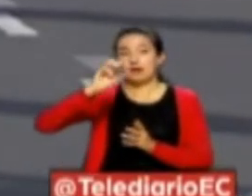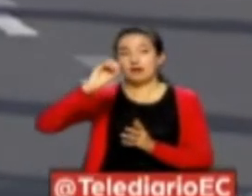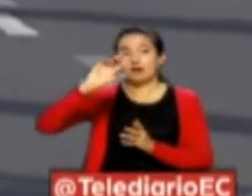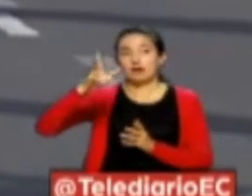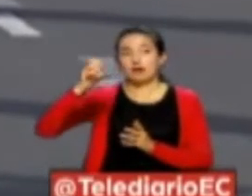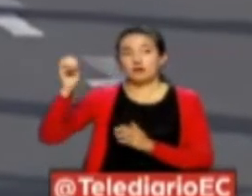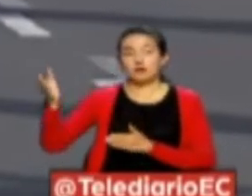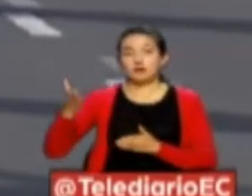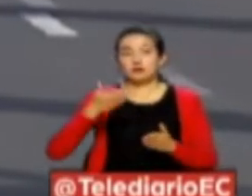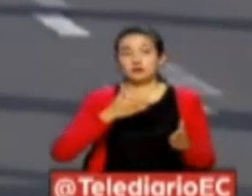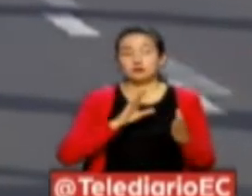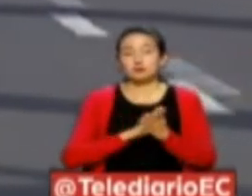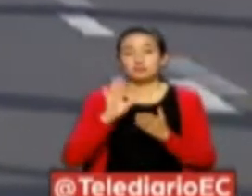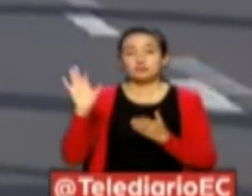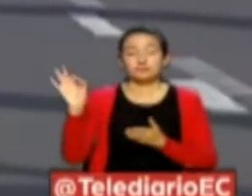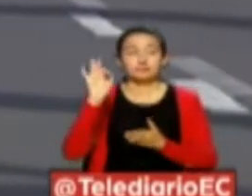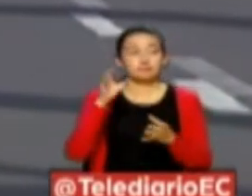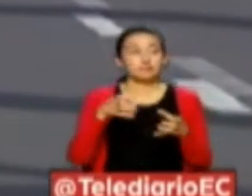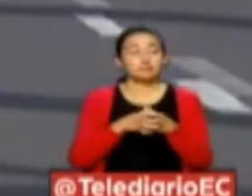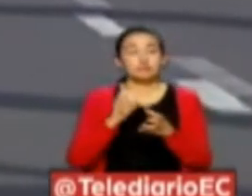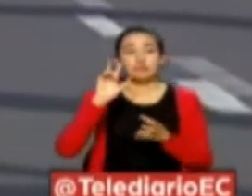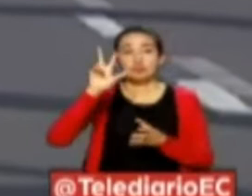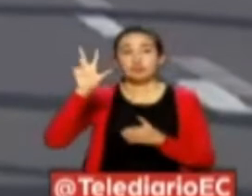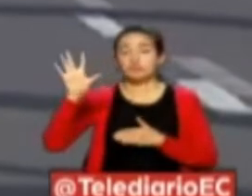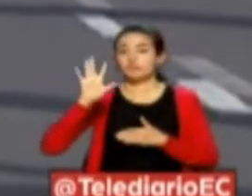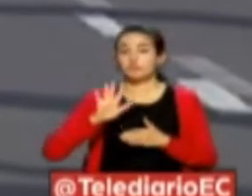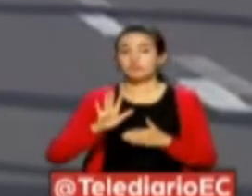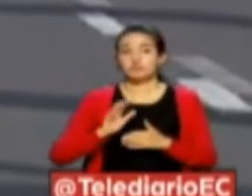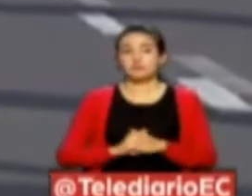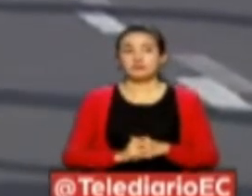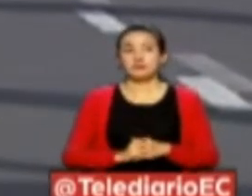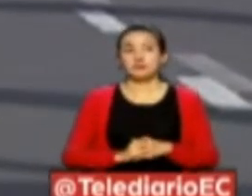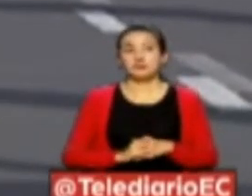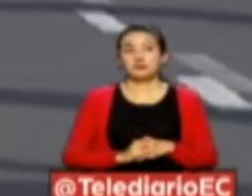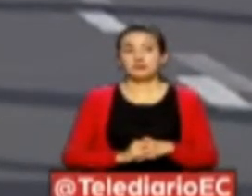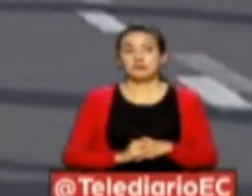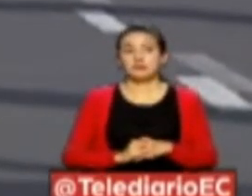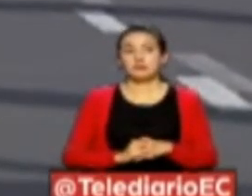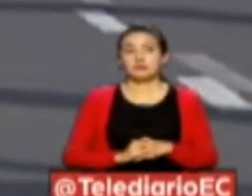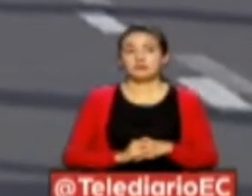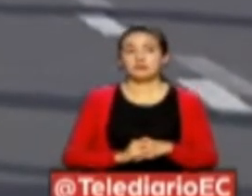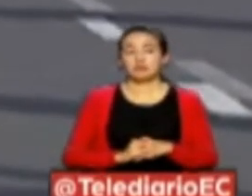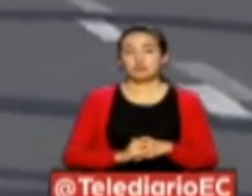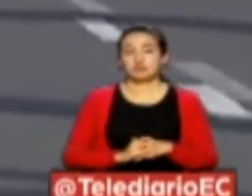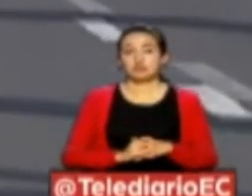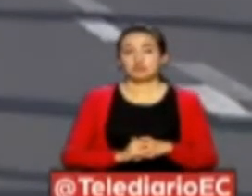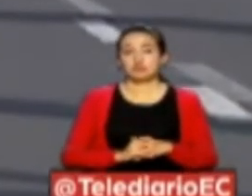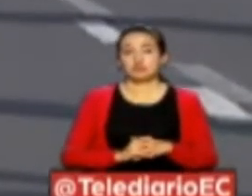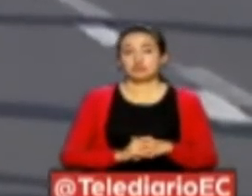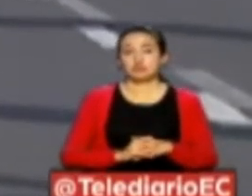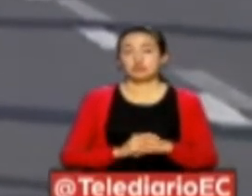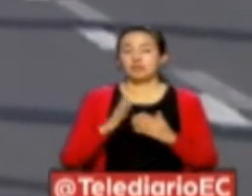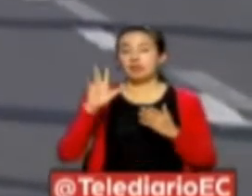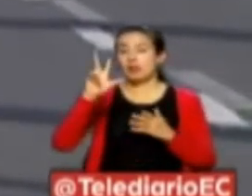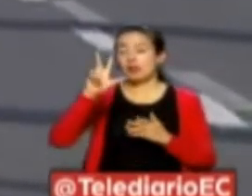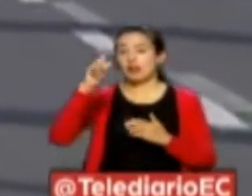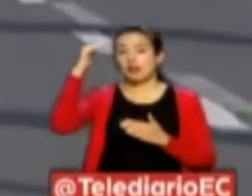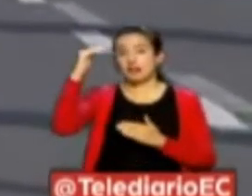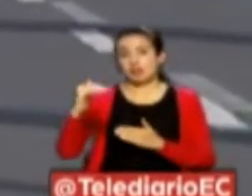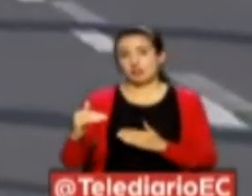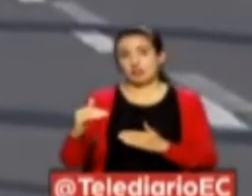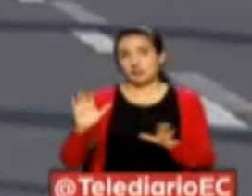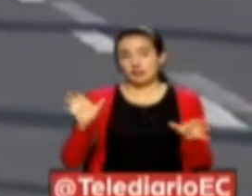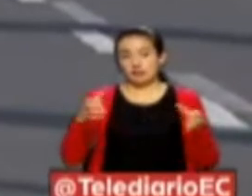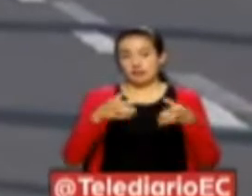sé claudio que es el otro representante nuestro puesto es tercero me señaló anclado yo está tercero bueno si ellos son de